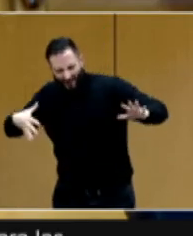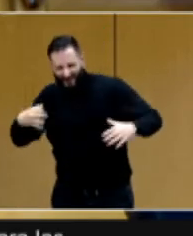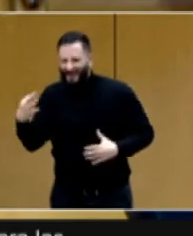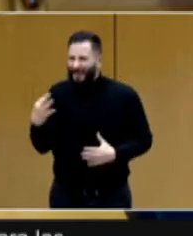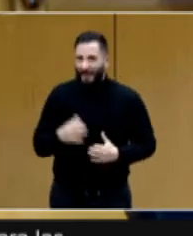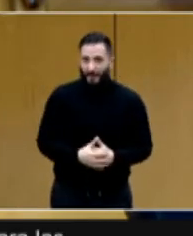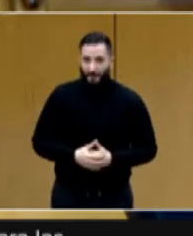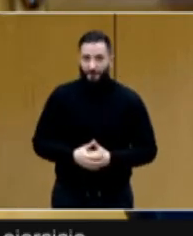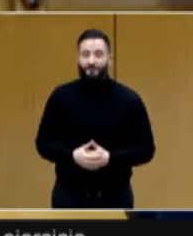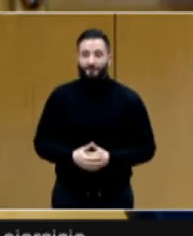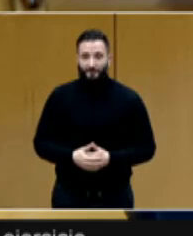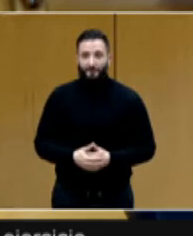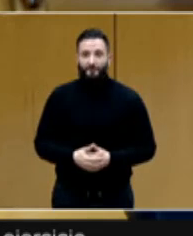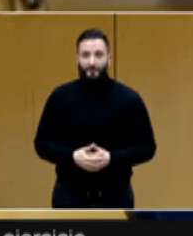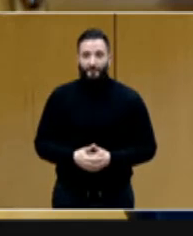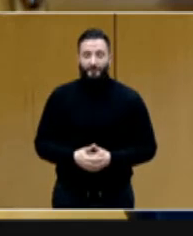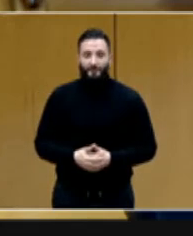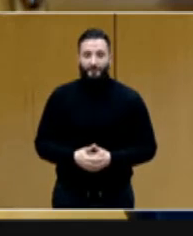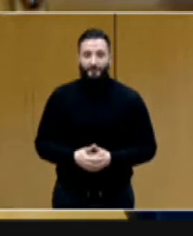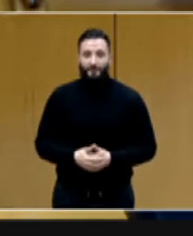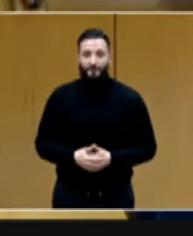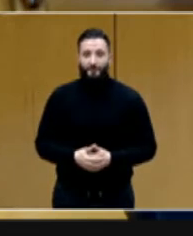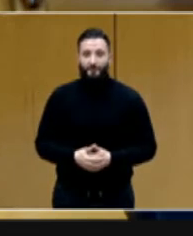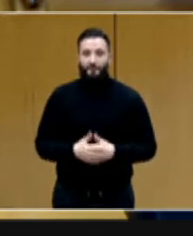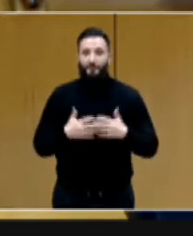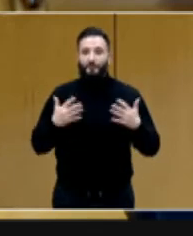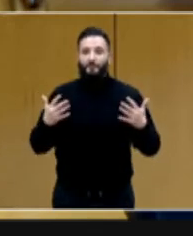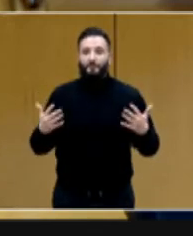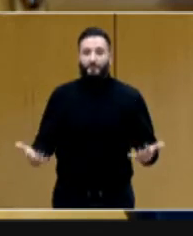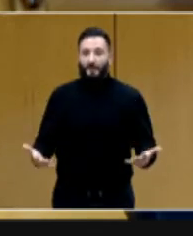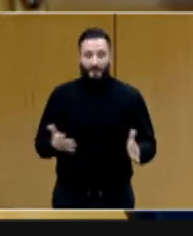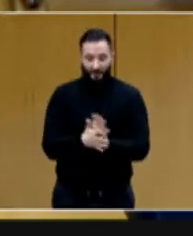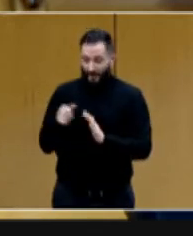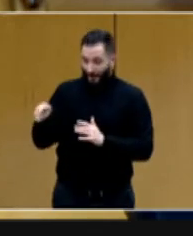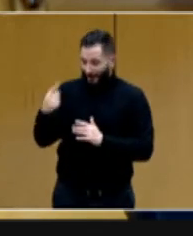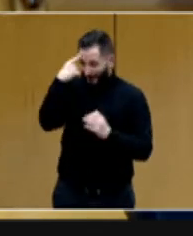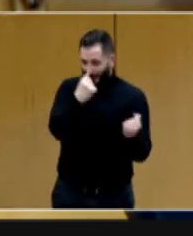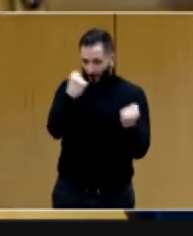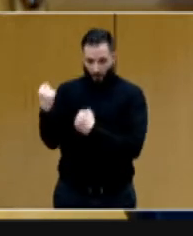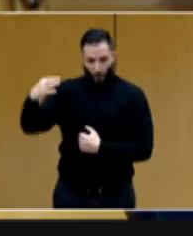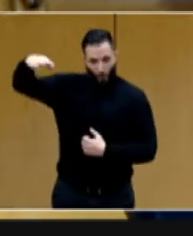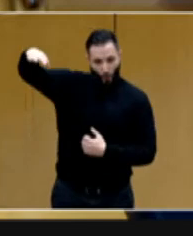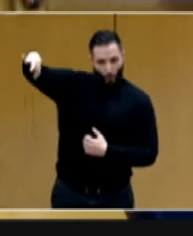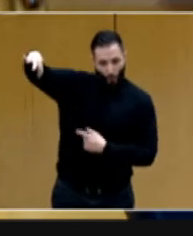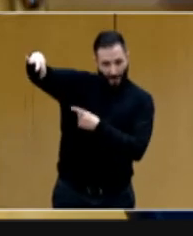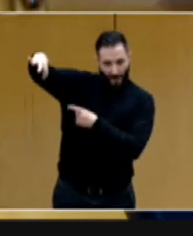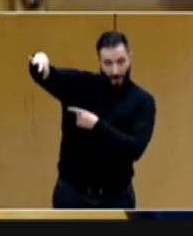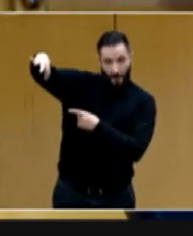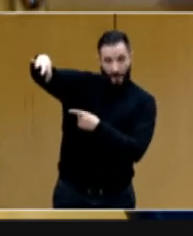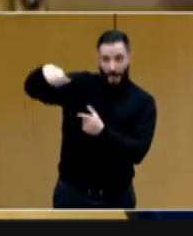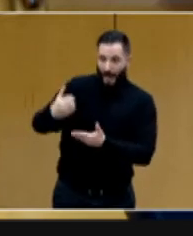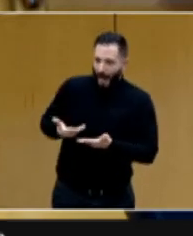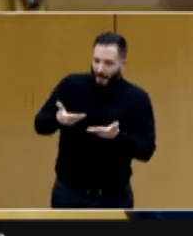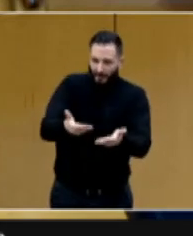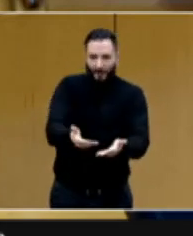empezar en el sentido de que existe una única institución de apoyo que es esta asistencia que a esta asistencia no es